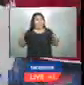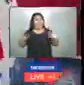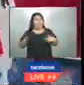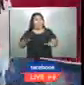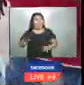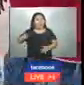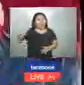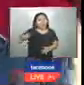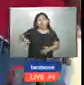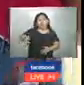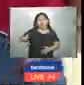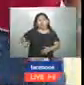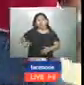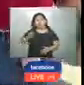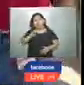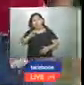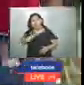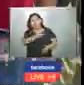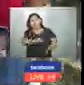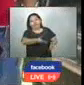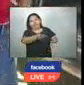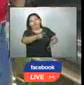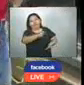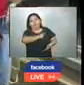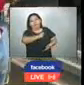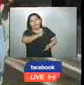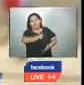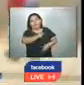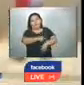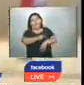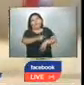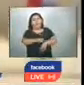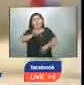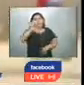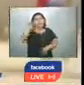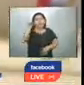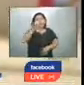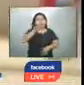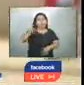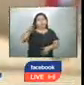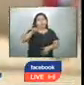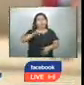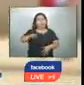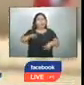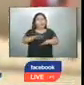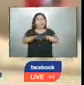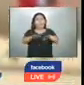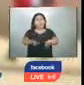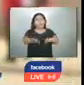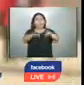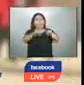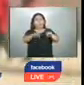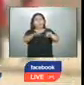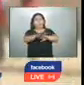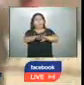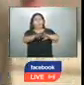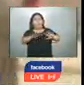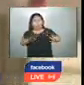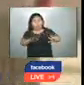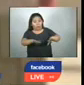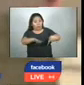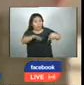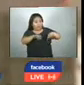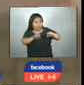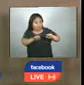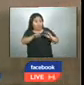que un juez federal le diera al Departamento de Seguridad Nacional un plazo de cinco semanas para suspender la norma. Cuando sea suspendida esa